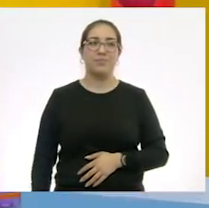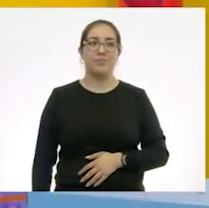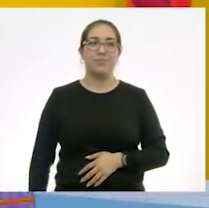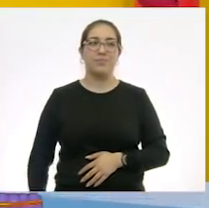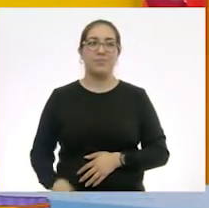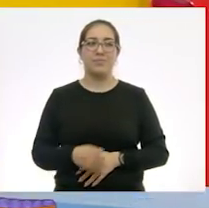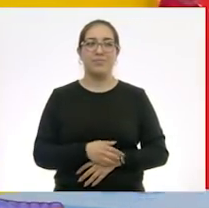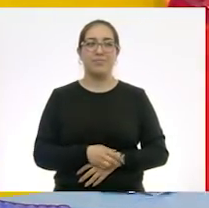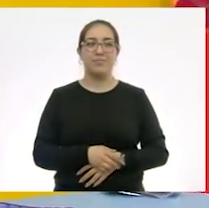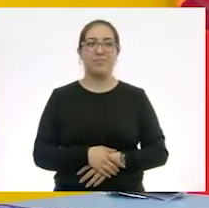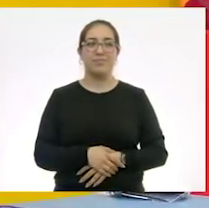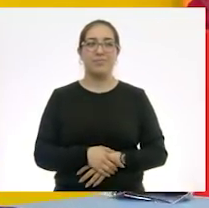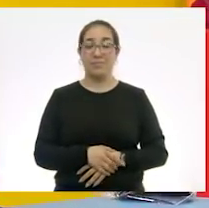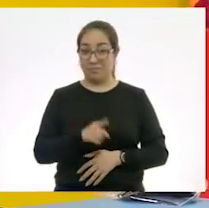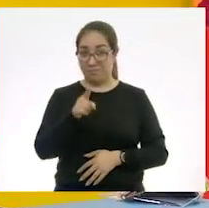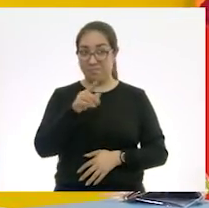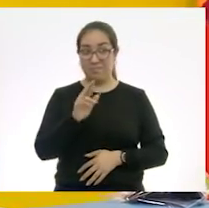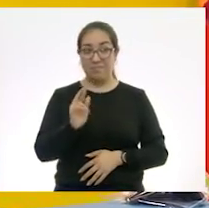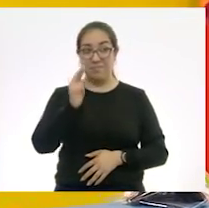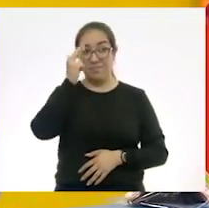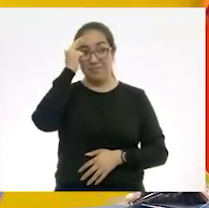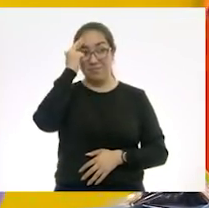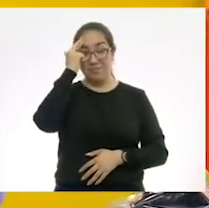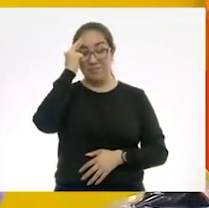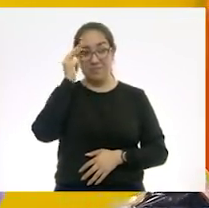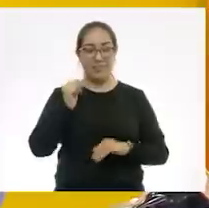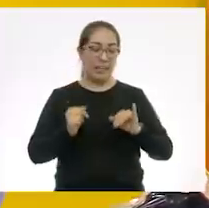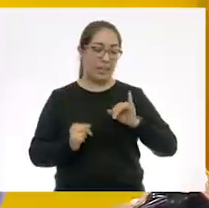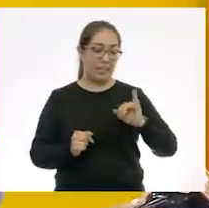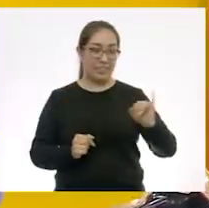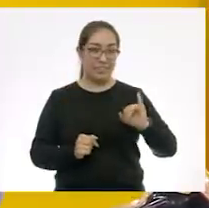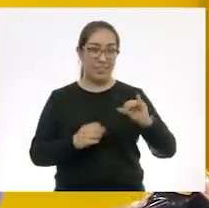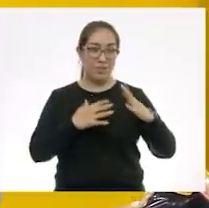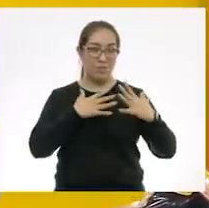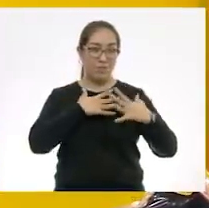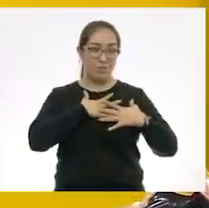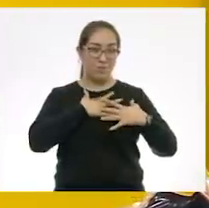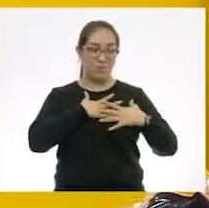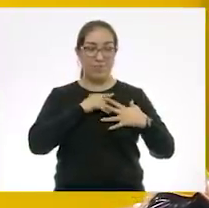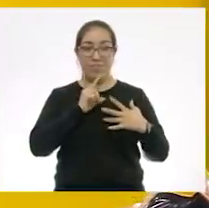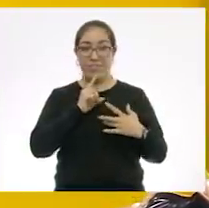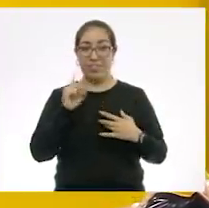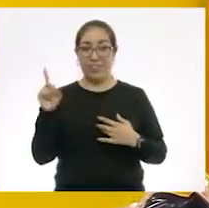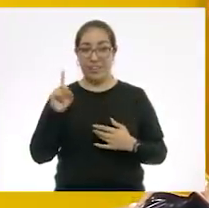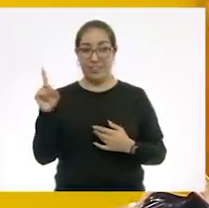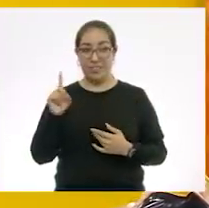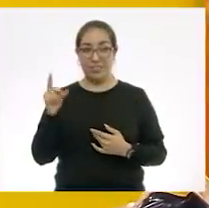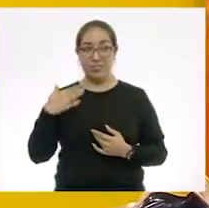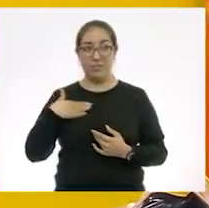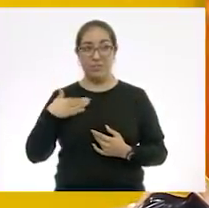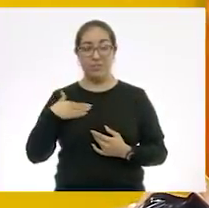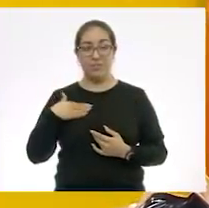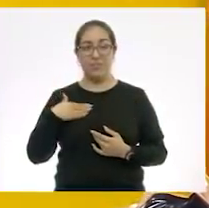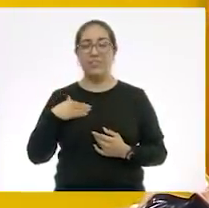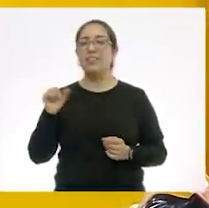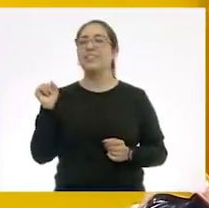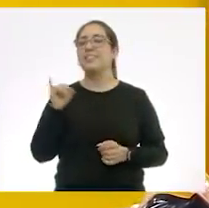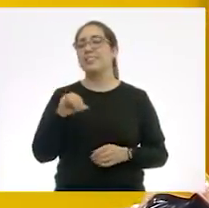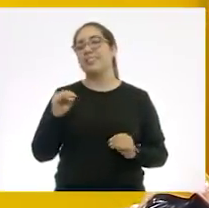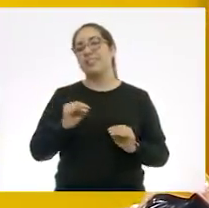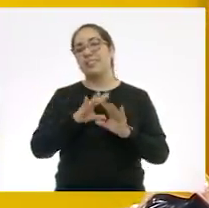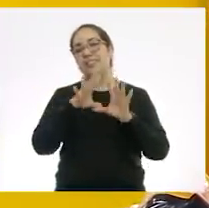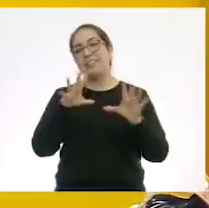aquí. Aquí. ¿Te acuerdas? Al lado izquierdo. Al lado izquierdo, corazón, exacto. Y al lado derecho, ¿te acuerdas? Ah, claro, pero